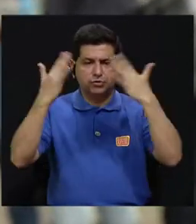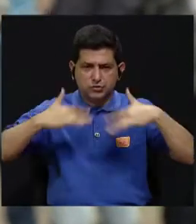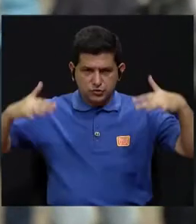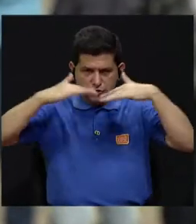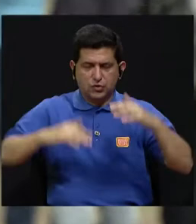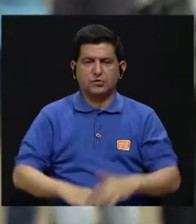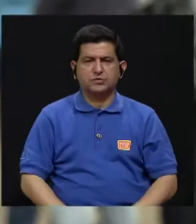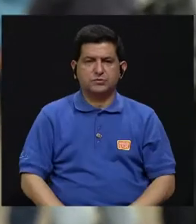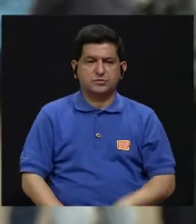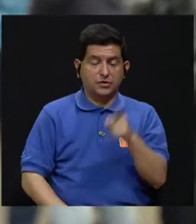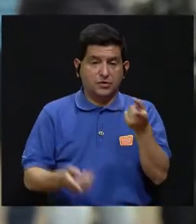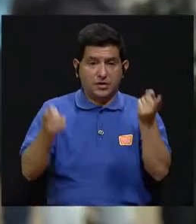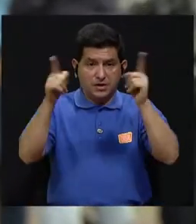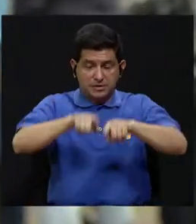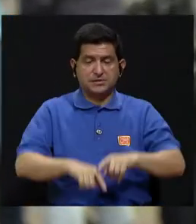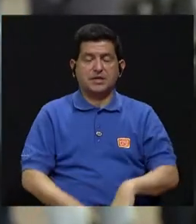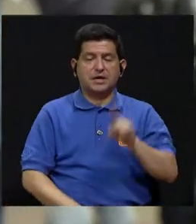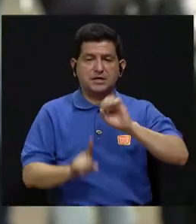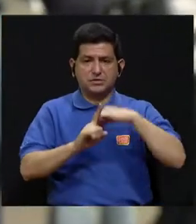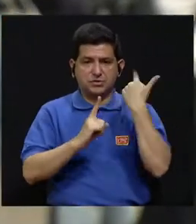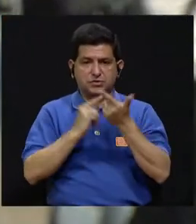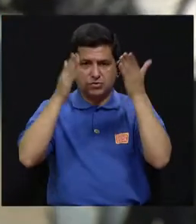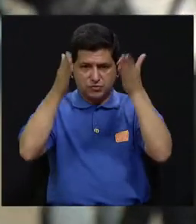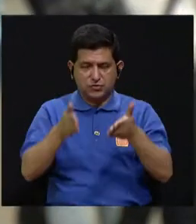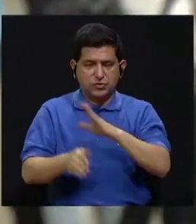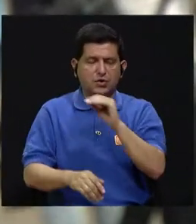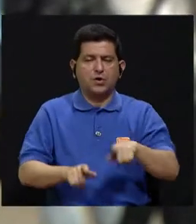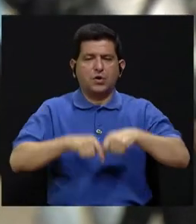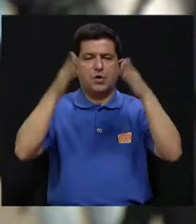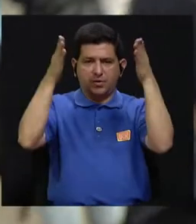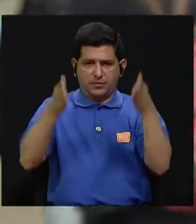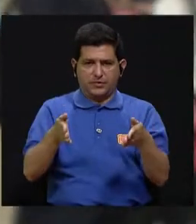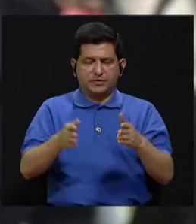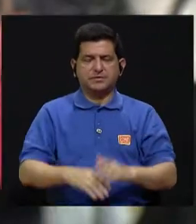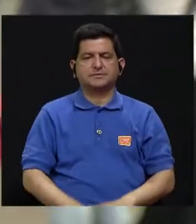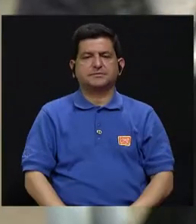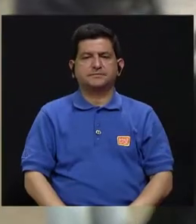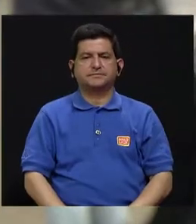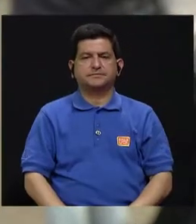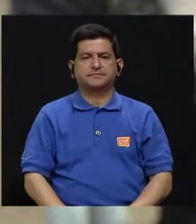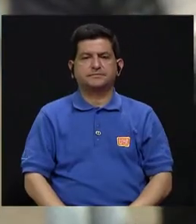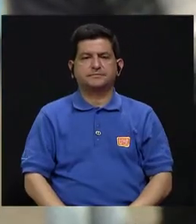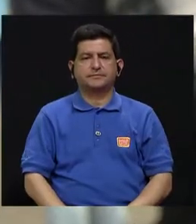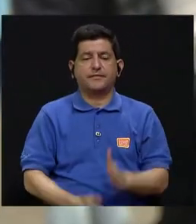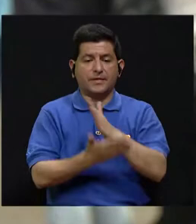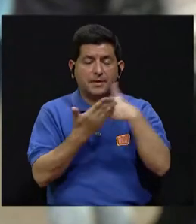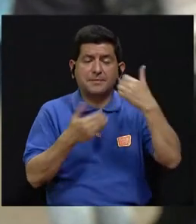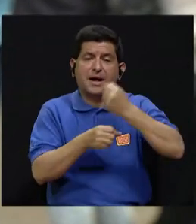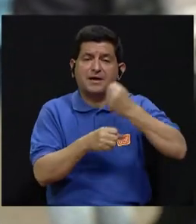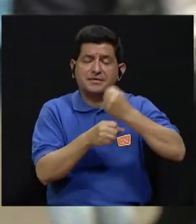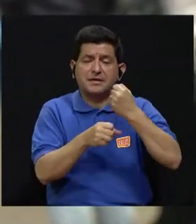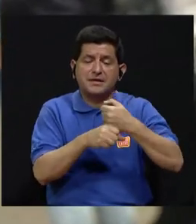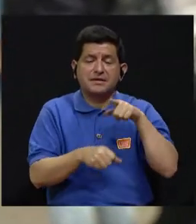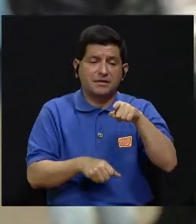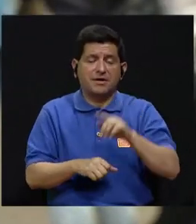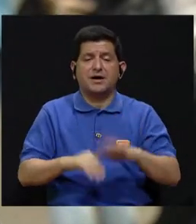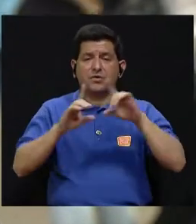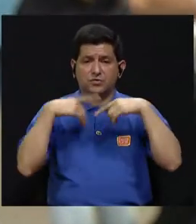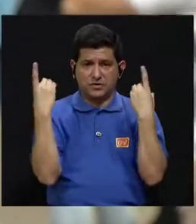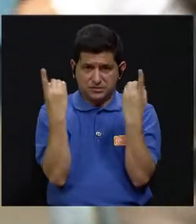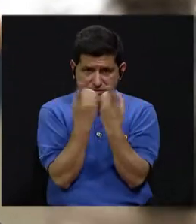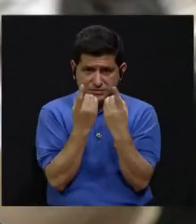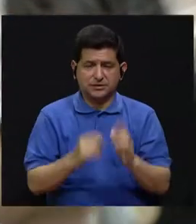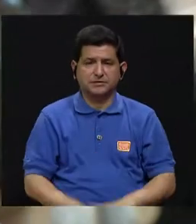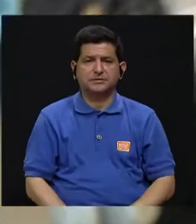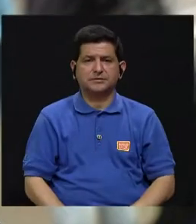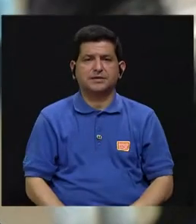socioambiental. Está conformada por una socióloga y un periodista. Y bueno, parte del trabajo de esta unidad precisamente